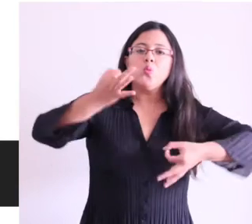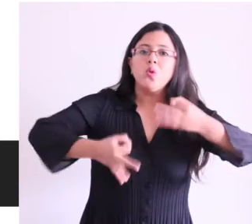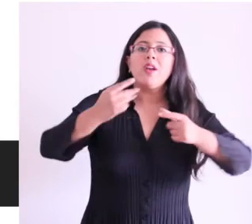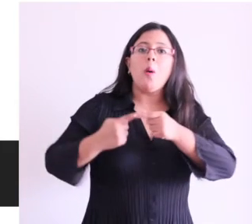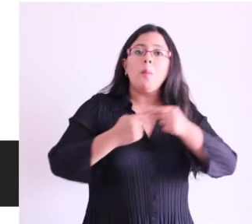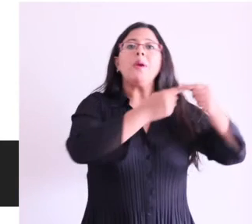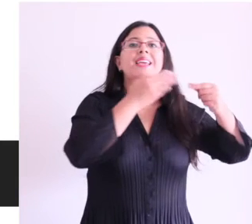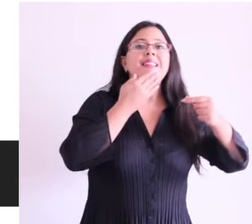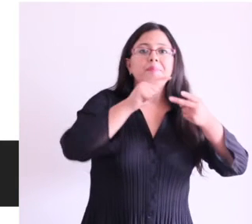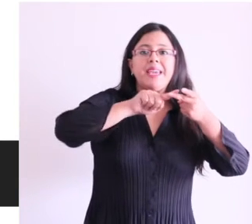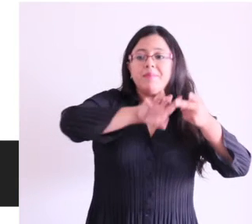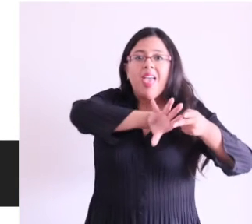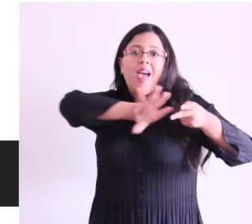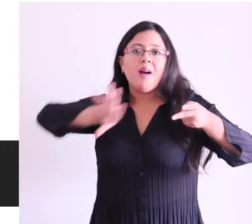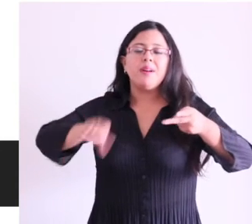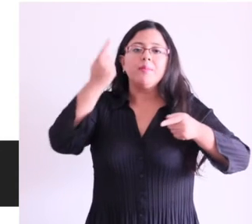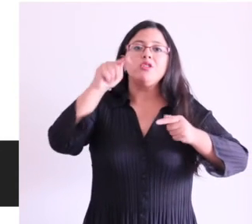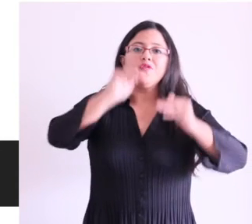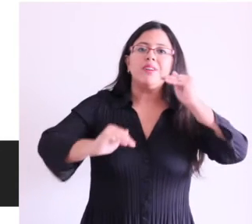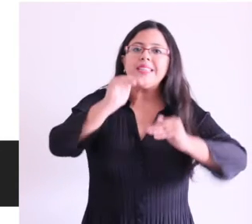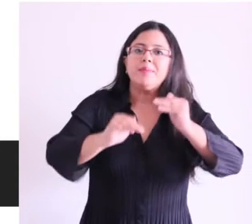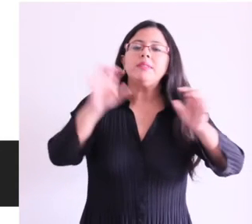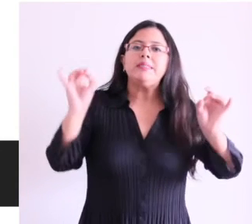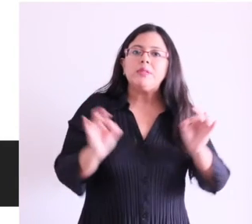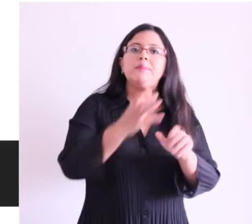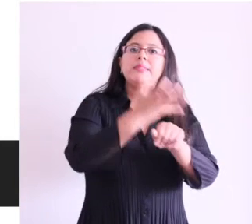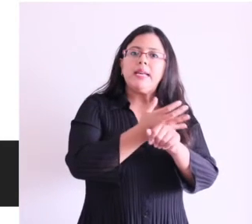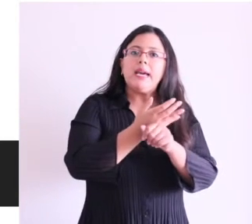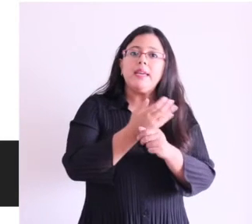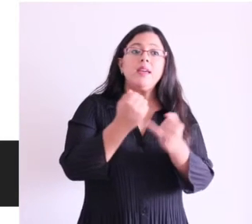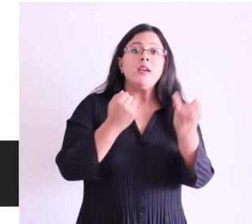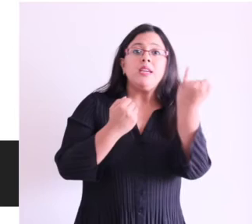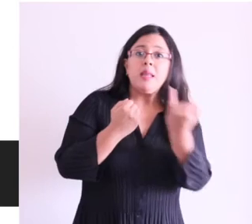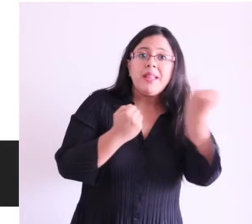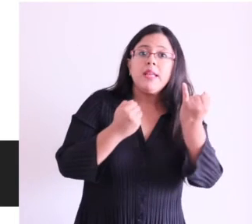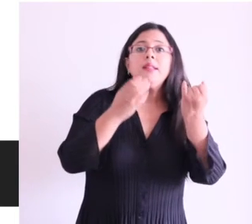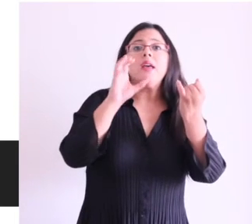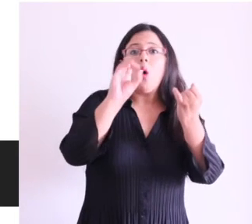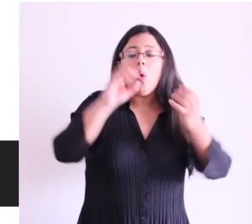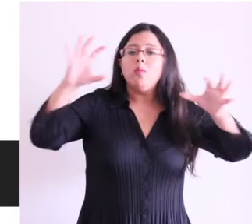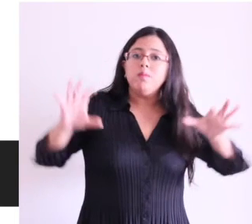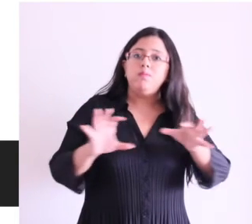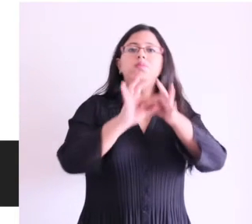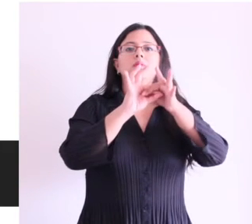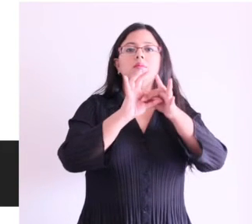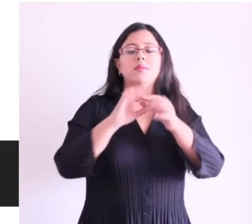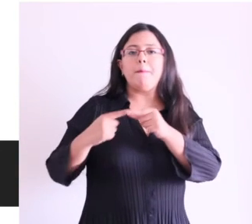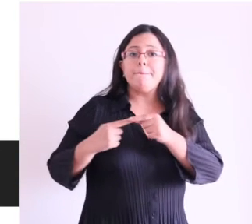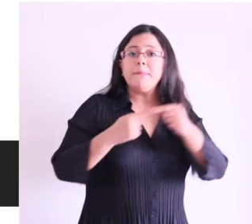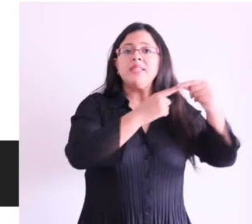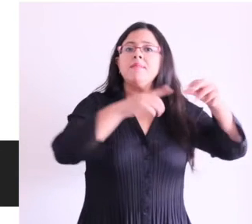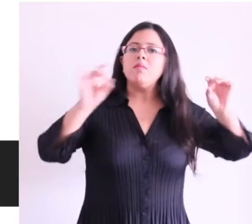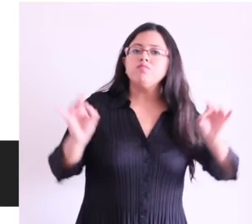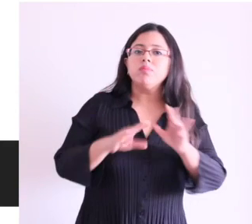principales y accesorios, que esto depende si es que subsisten o no por sí solos. Por ejemplo, en el caso de que sea